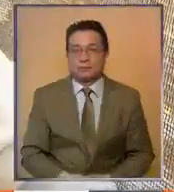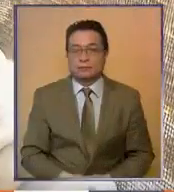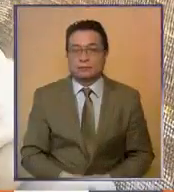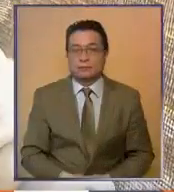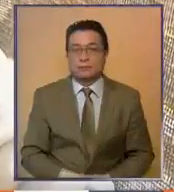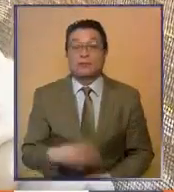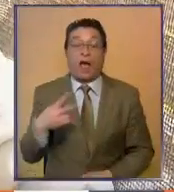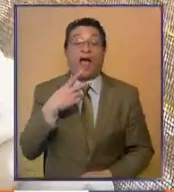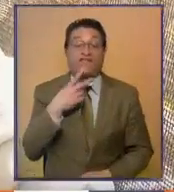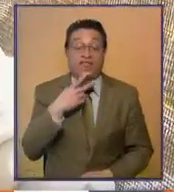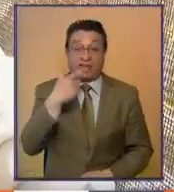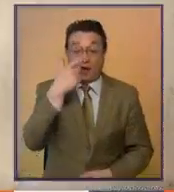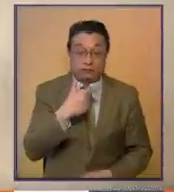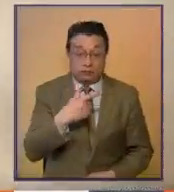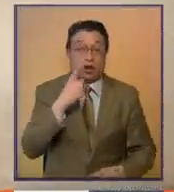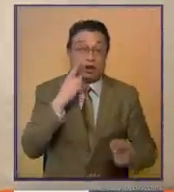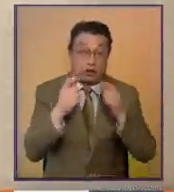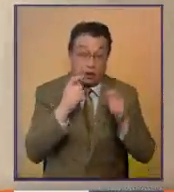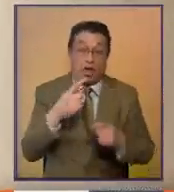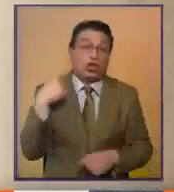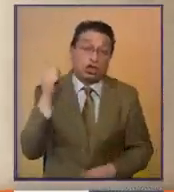La vida, uno arregla la vida todos los días.